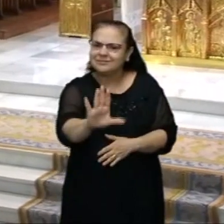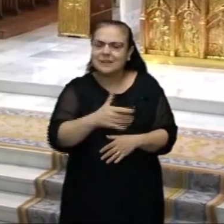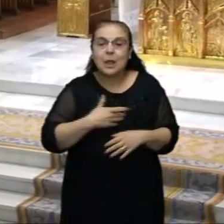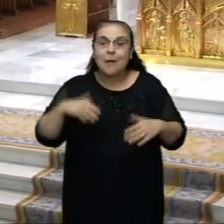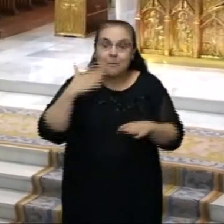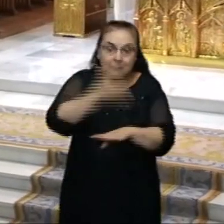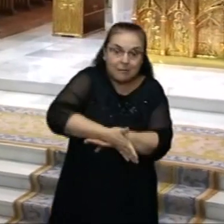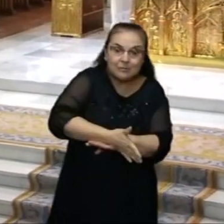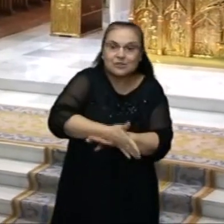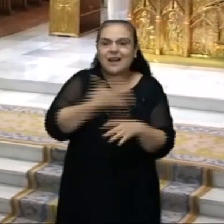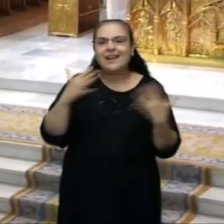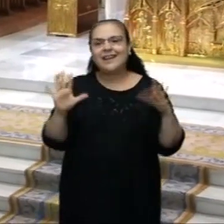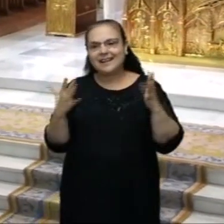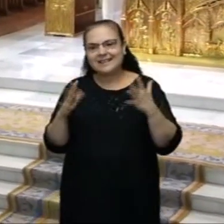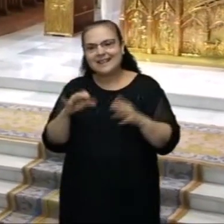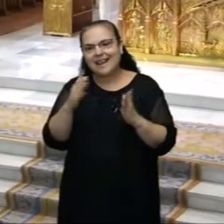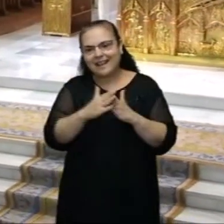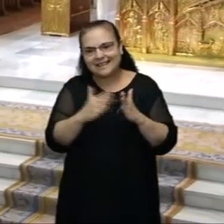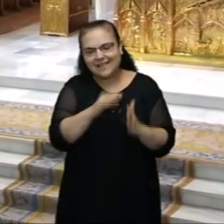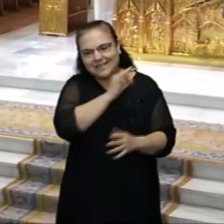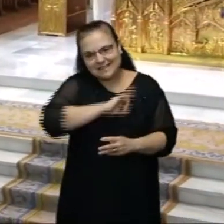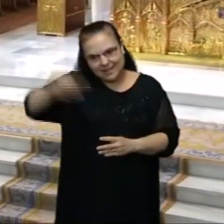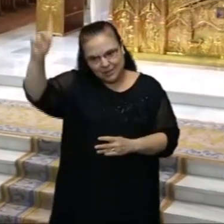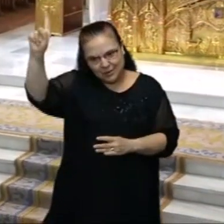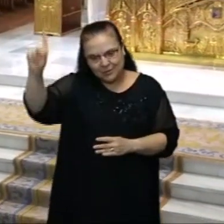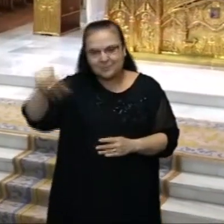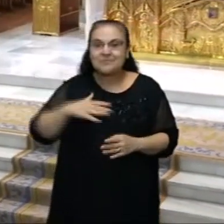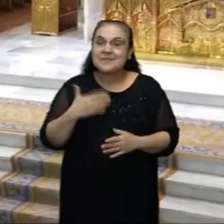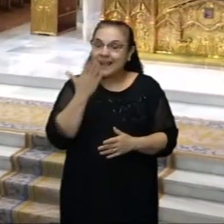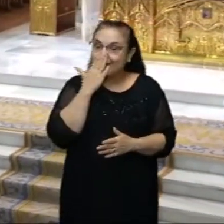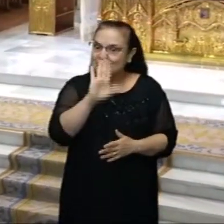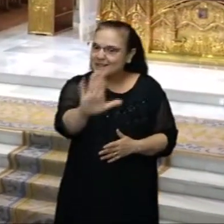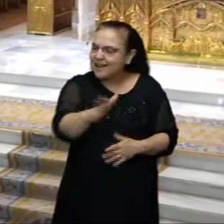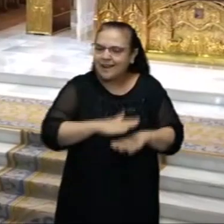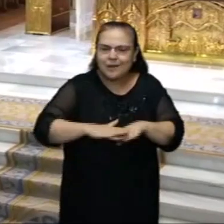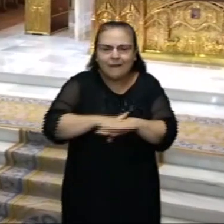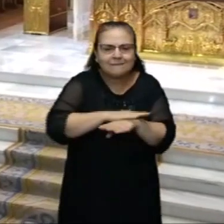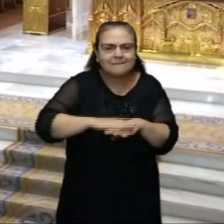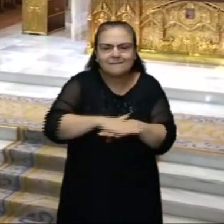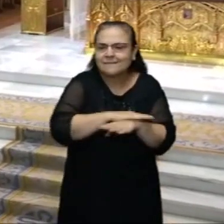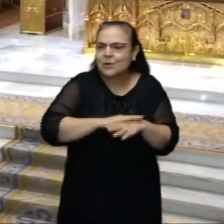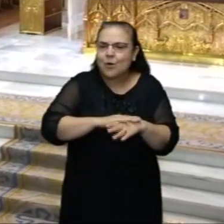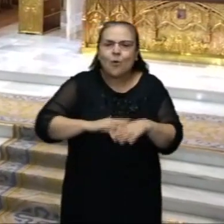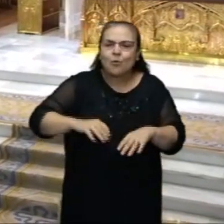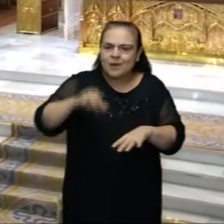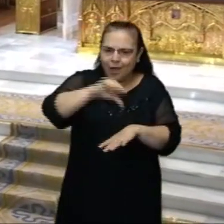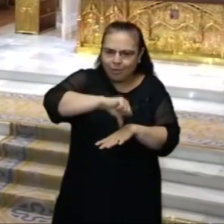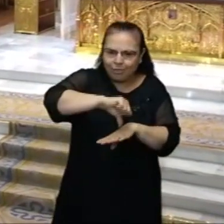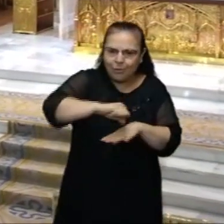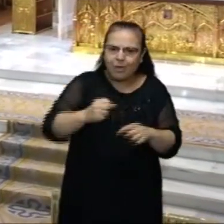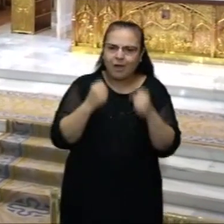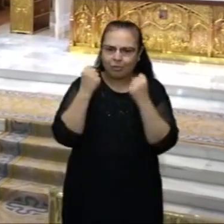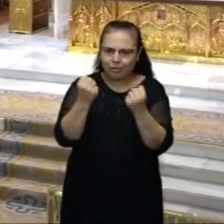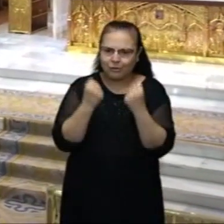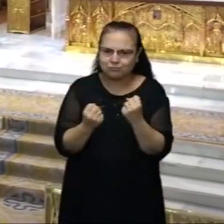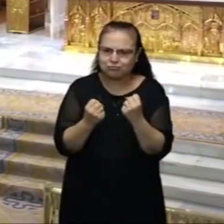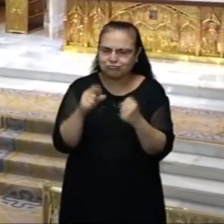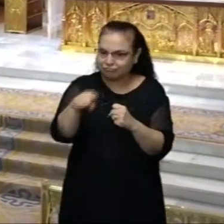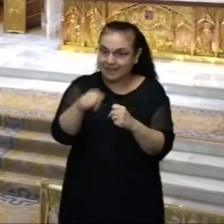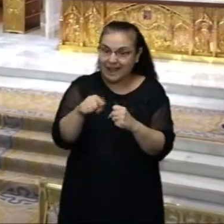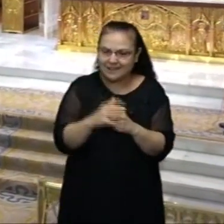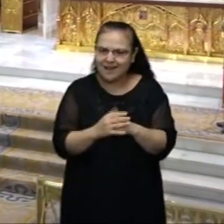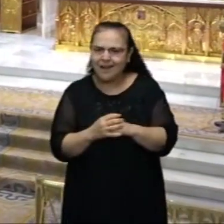Vamos alegres a la casa del Señor. Jerusalén está fundada como ciudad bien compacta. Allá